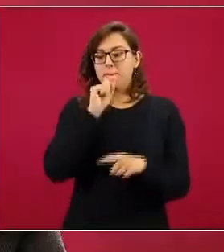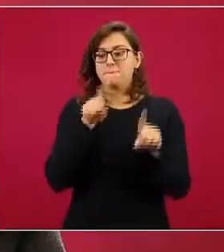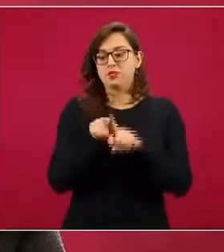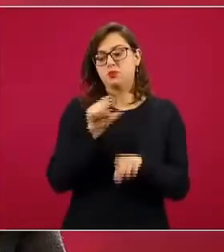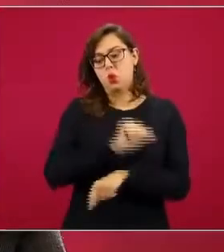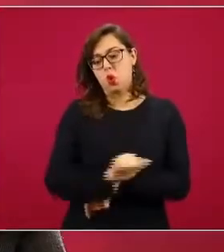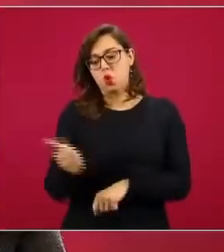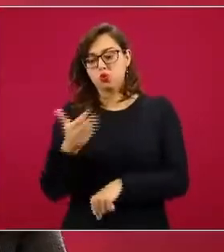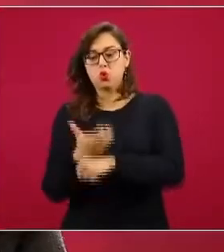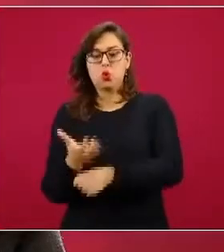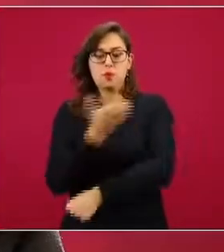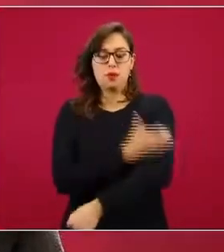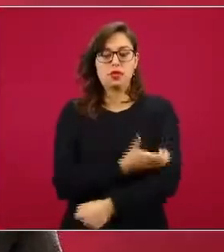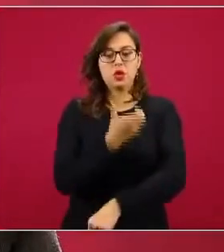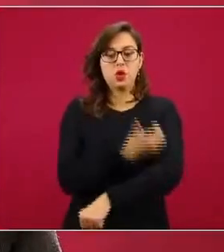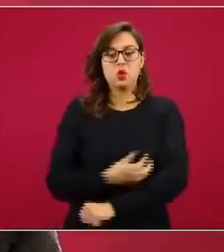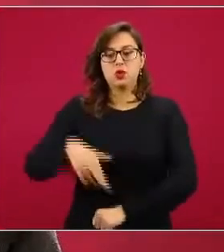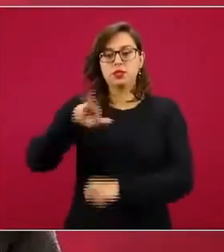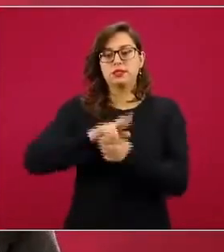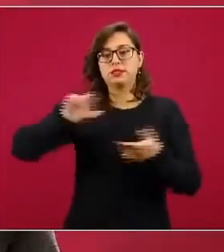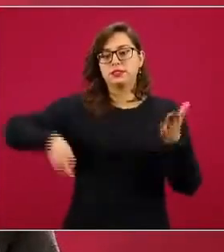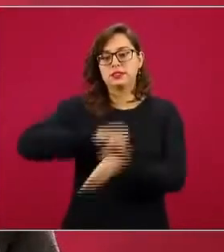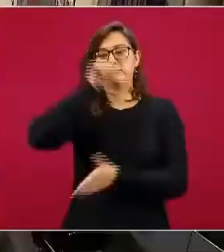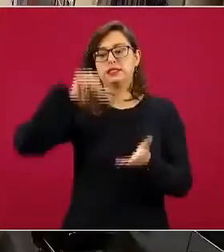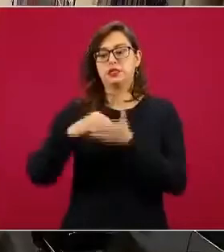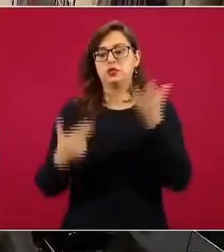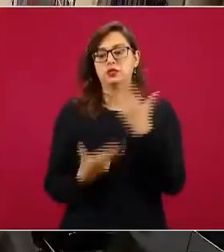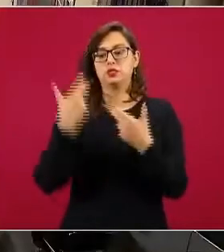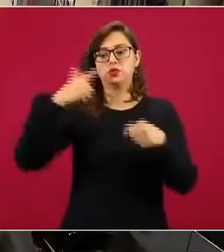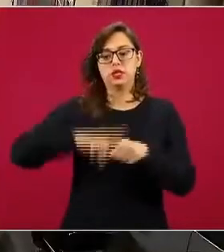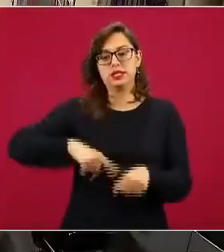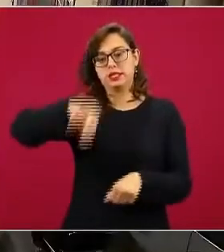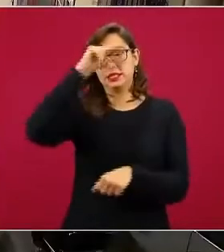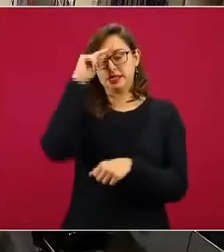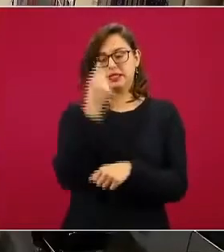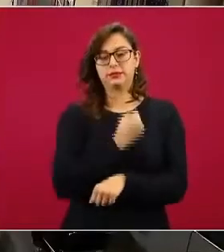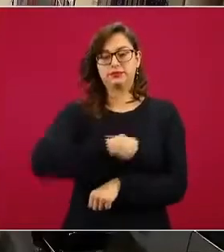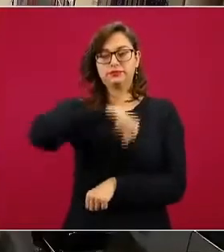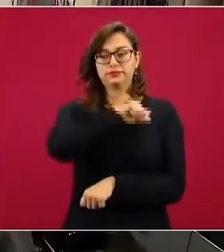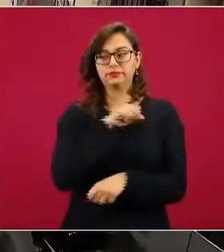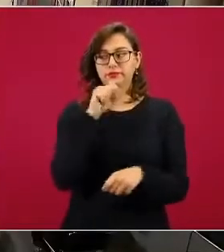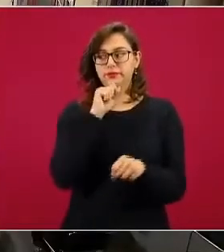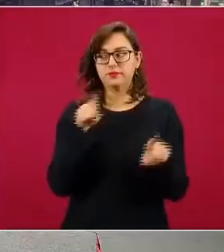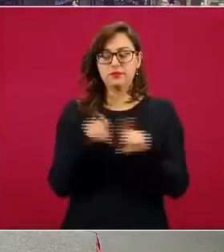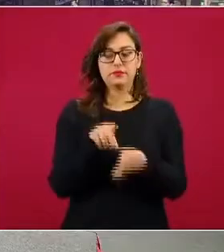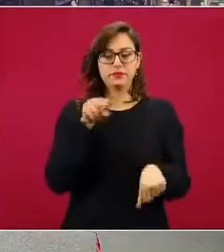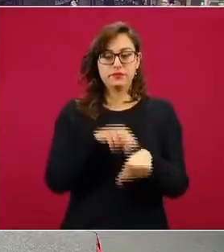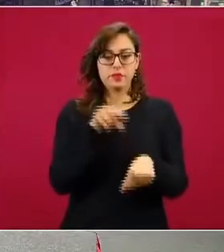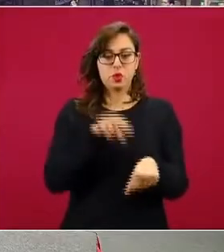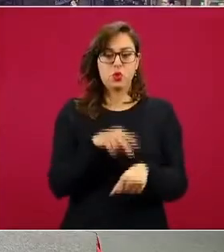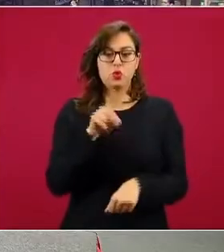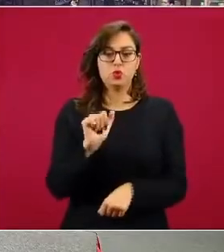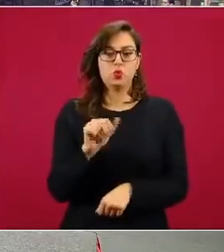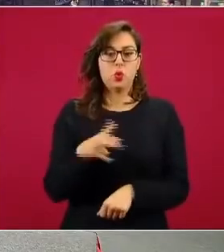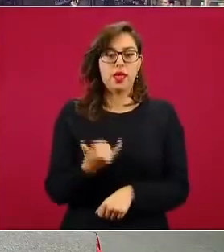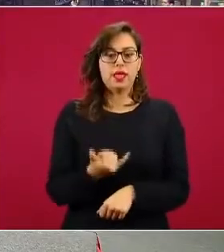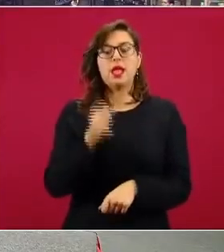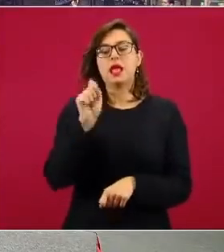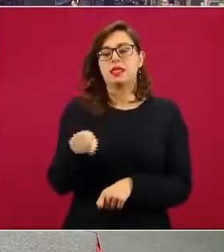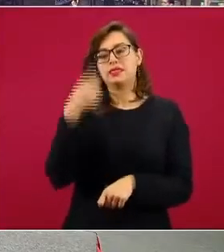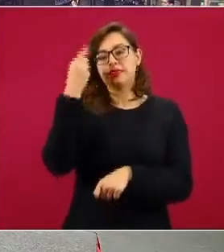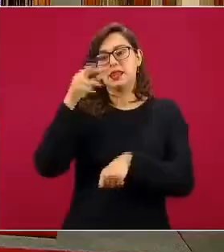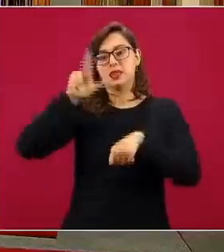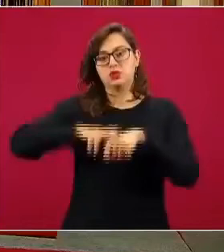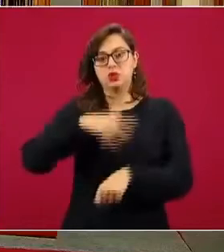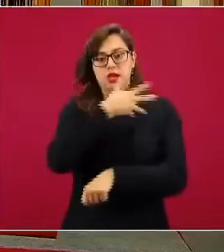proyecto del Centro Nacional de Inteligencia en Salud, que mencionábamos ayer, el doctor Dwight Dyer, quien dirige la Dirección General